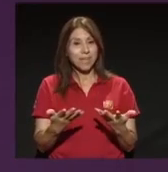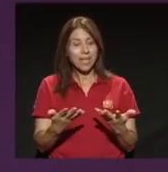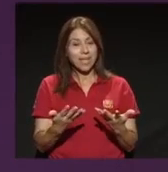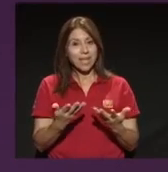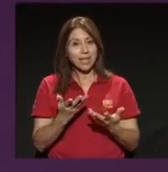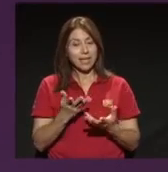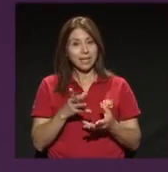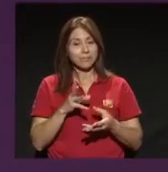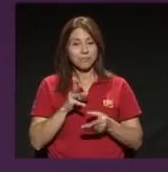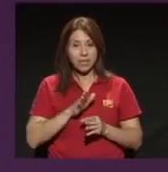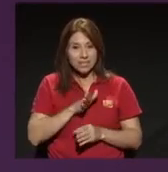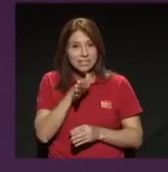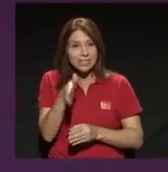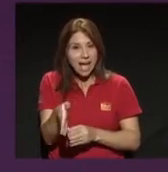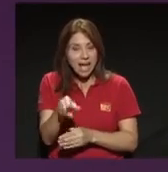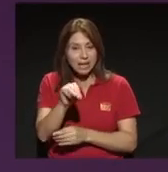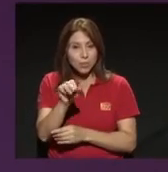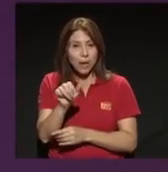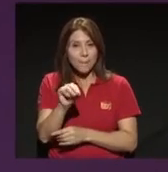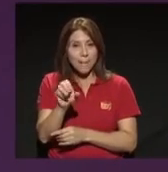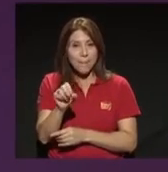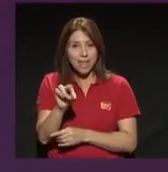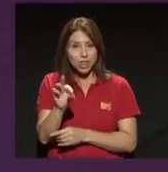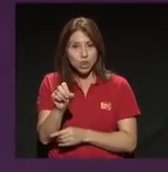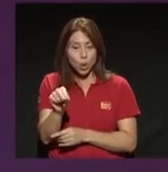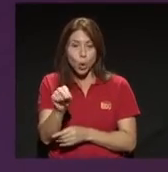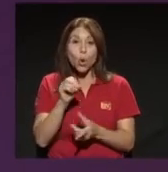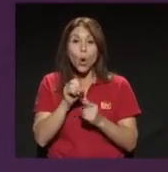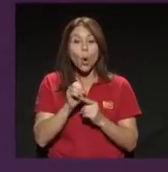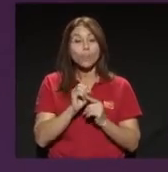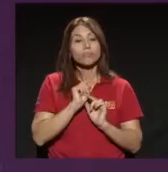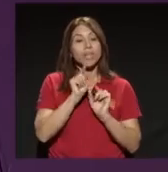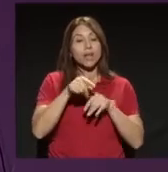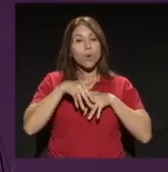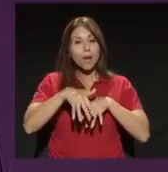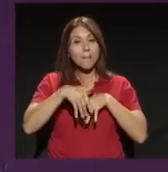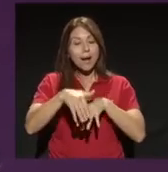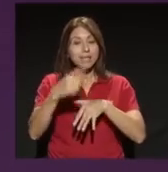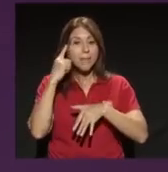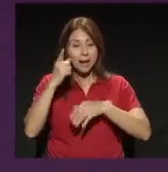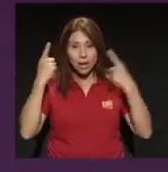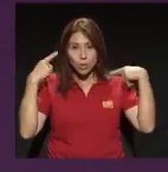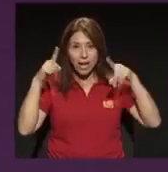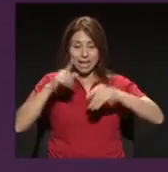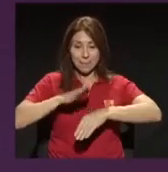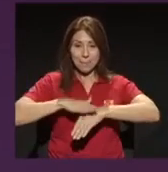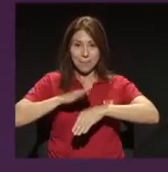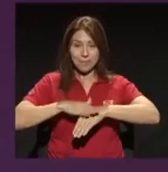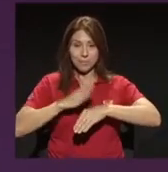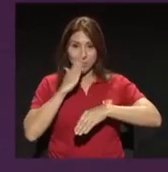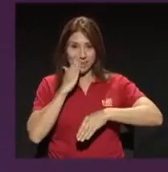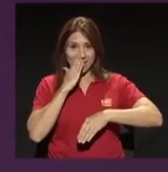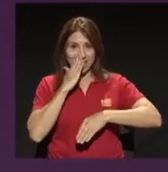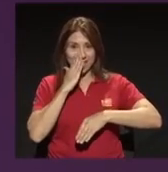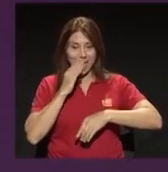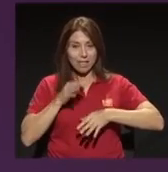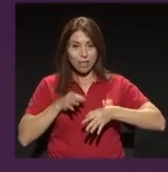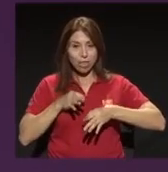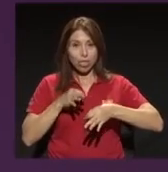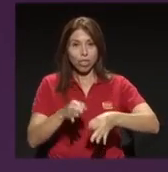una matón o en una marcha para lograr que la licencia de maternidad sea de siete meses o sea